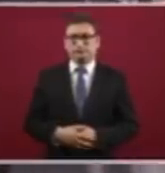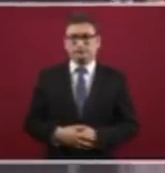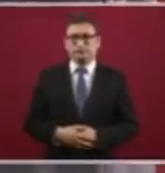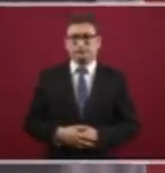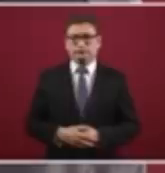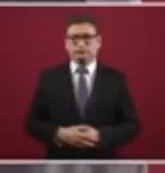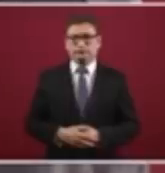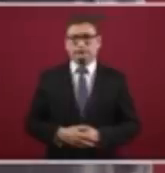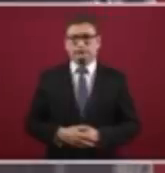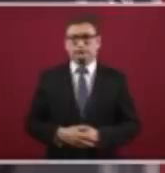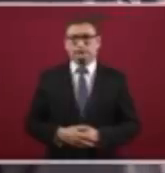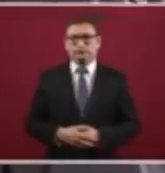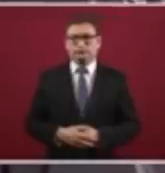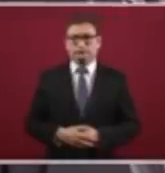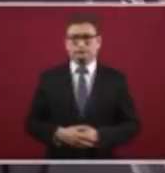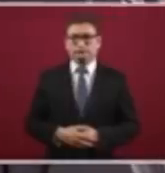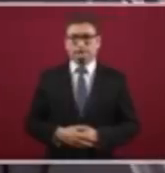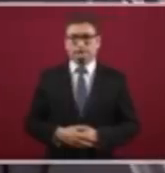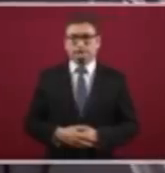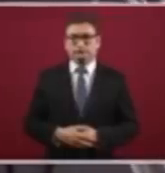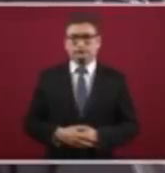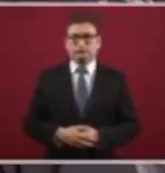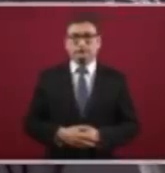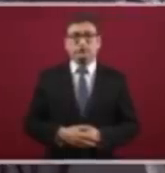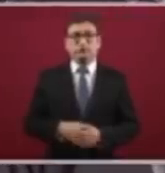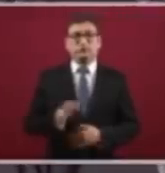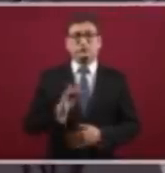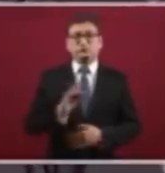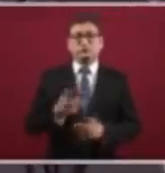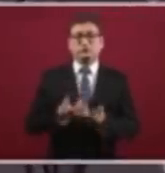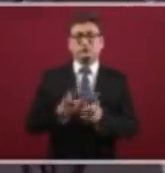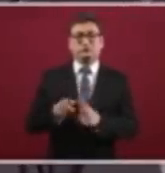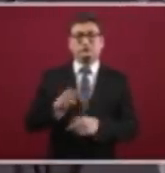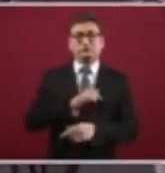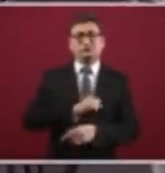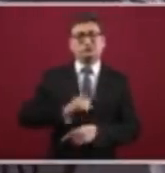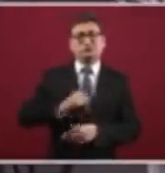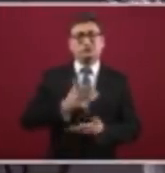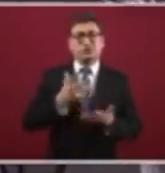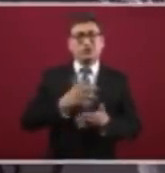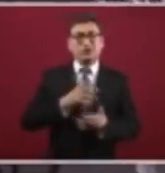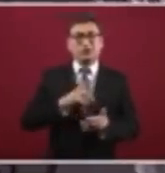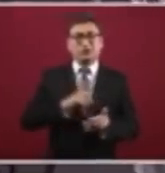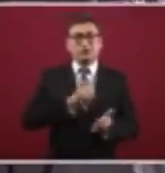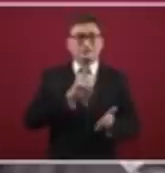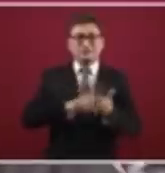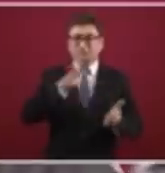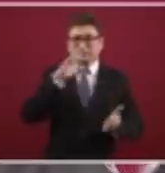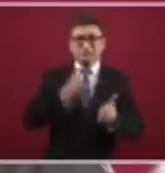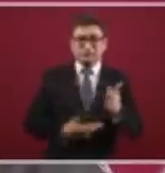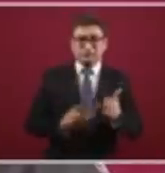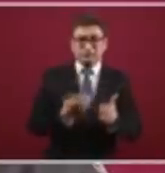simple y listo de un delito